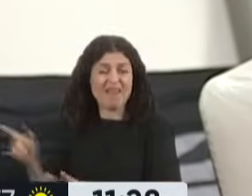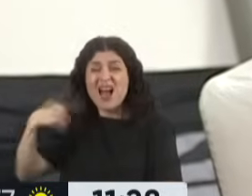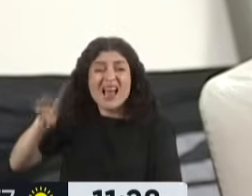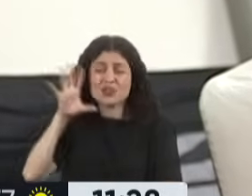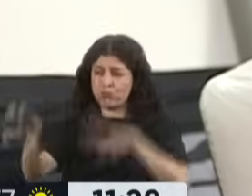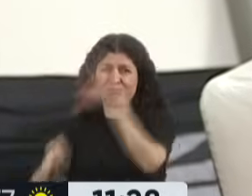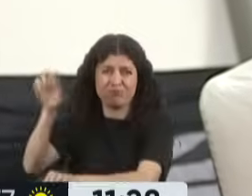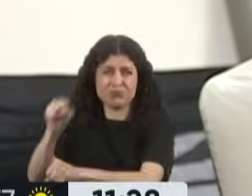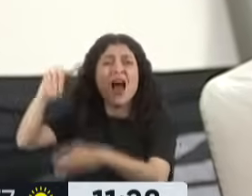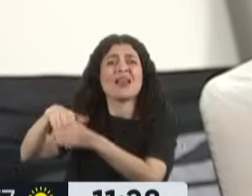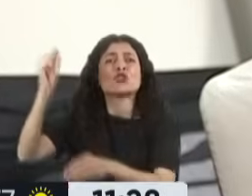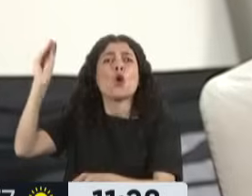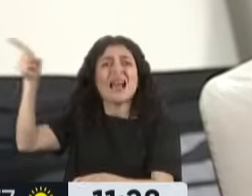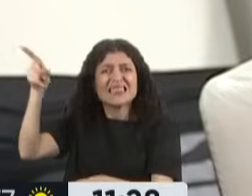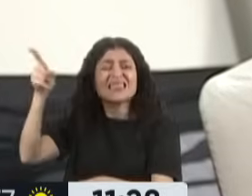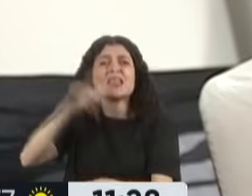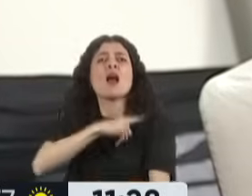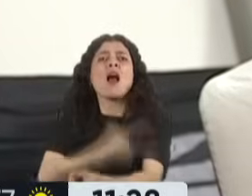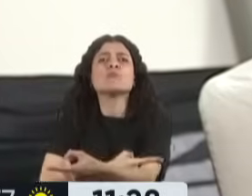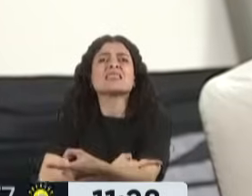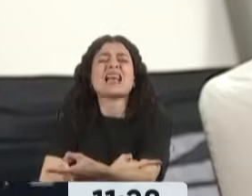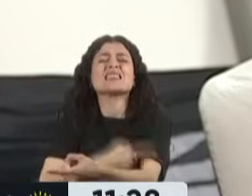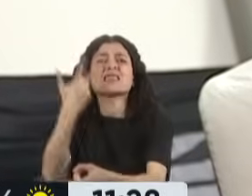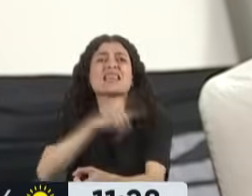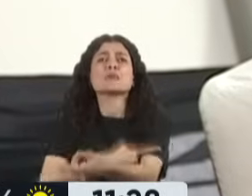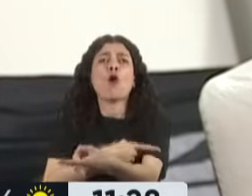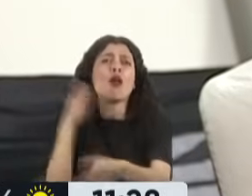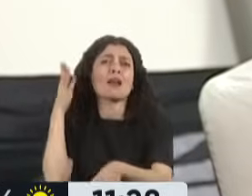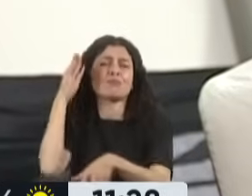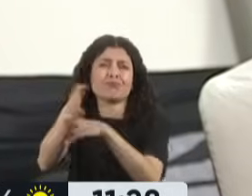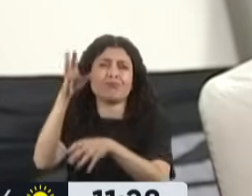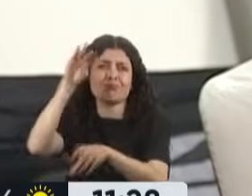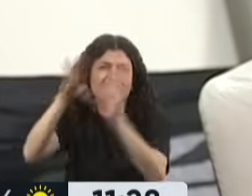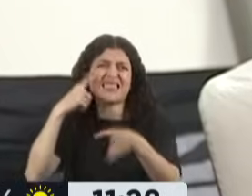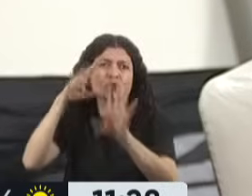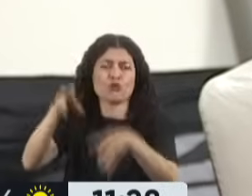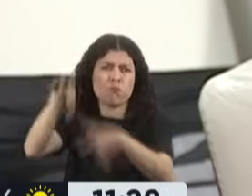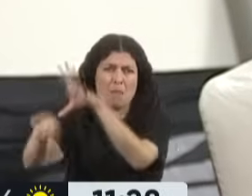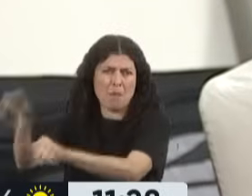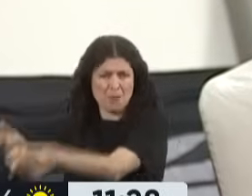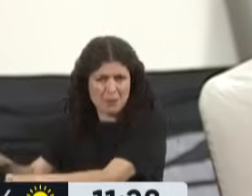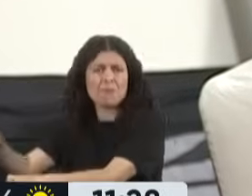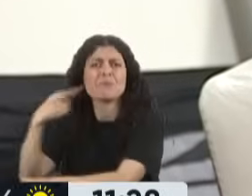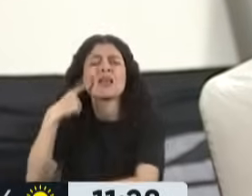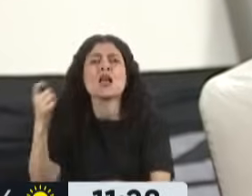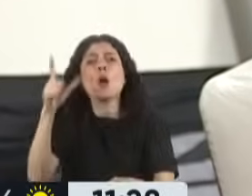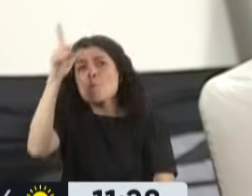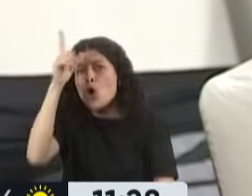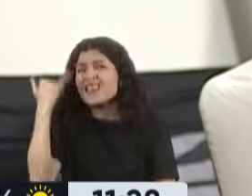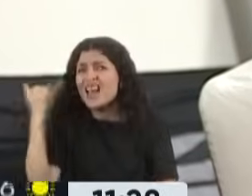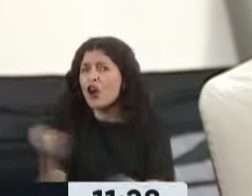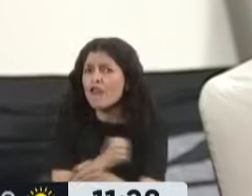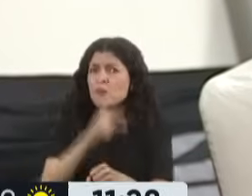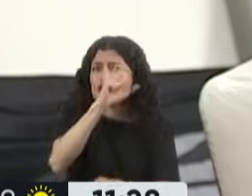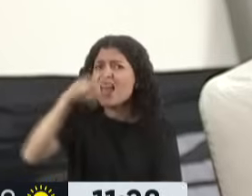los 3 poderes en Brasil. La Policía Federal de Brasil confirmó a CNN que identificó que por lo